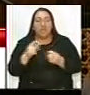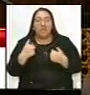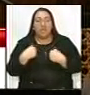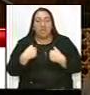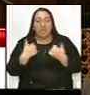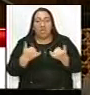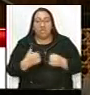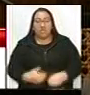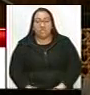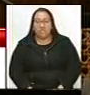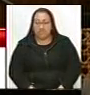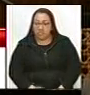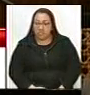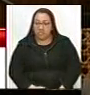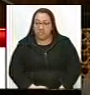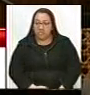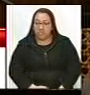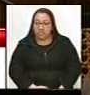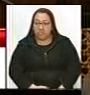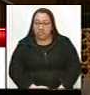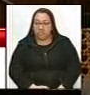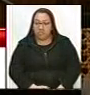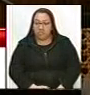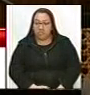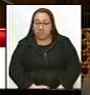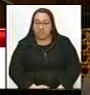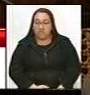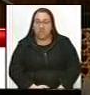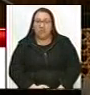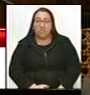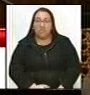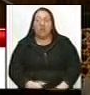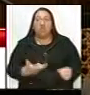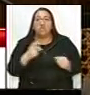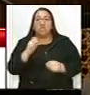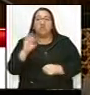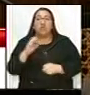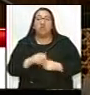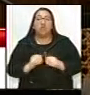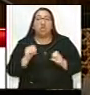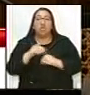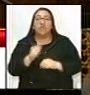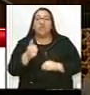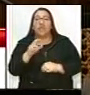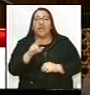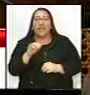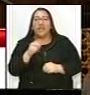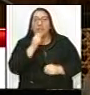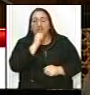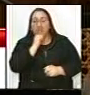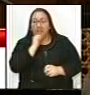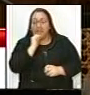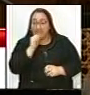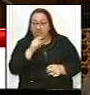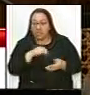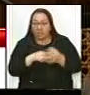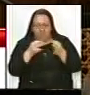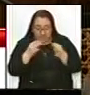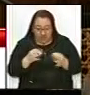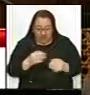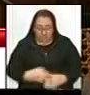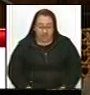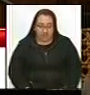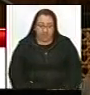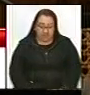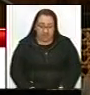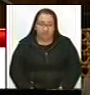ahora 80% de superposición con otras redes privadas esto es un hecho real